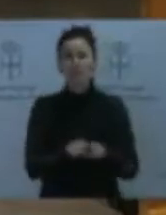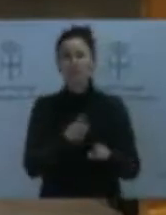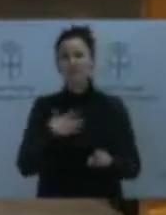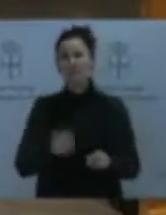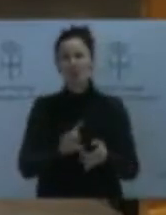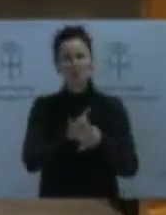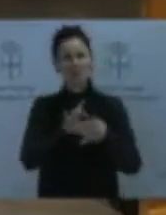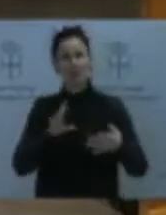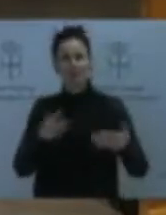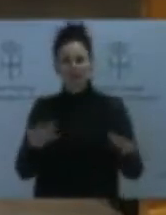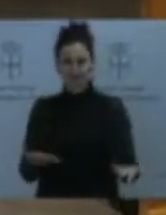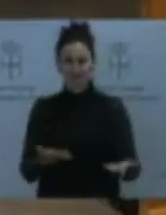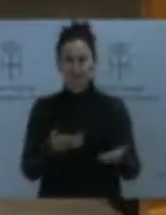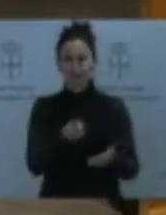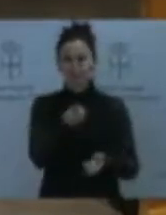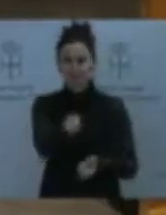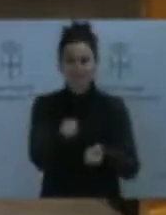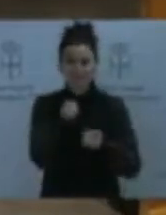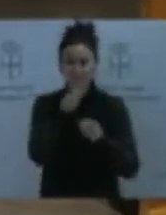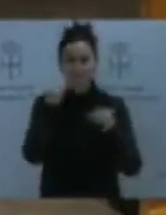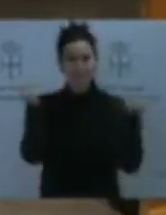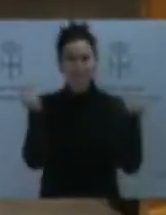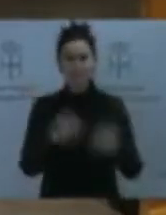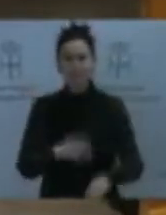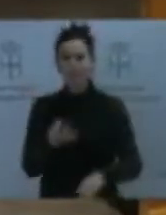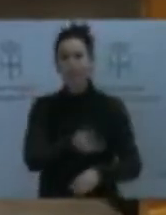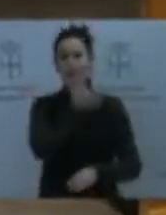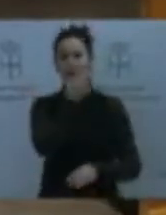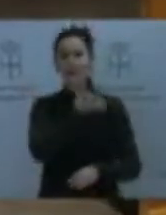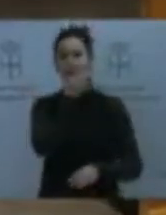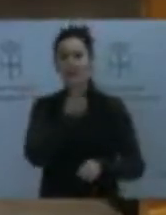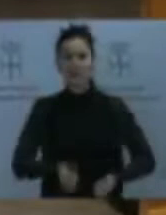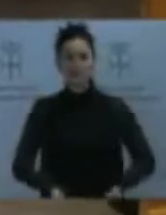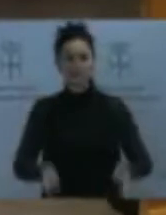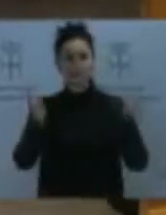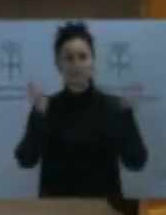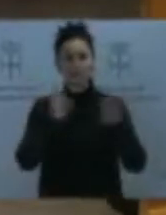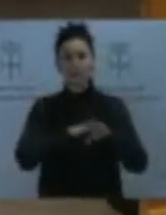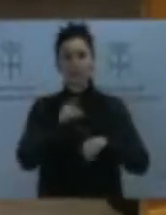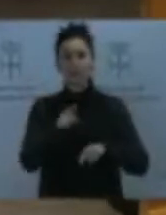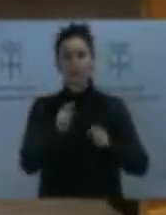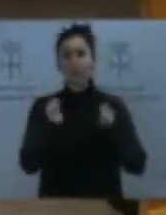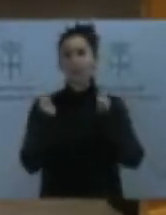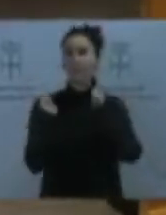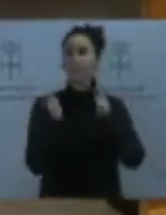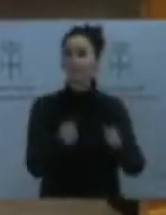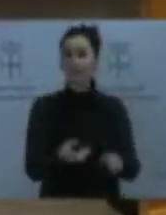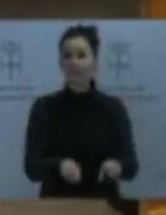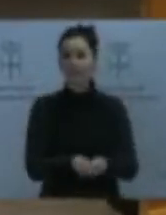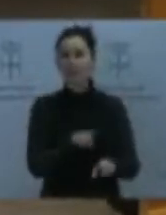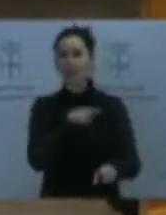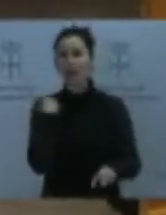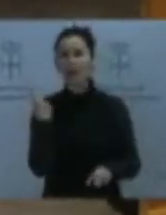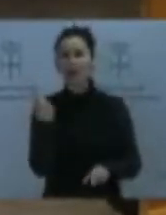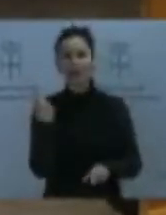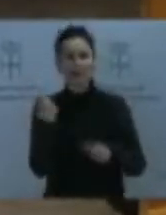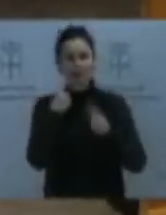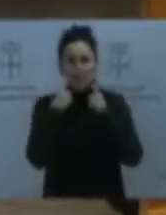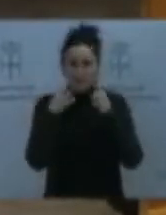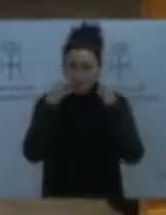de discurso liberal que suponía una especie de pecado original, ¿no?, que arrastraría a las clases populares durante más de un siglo y